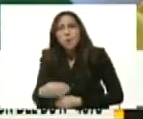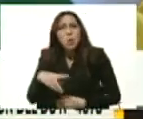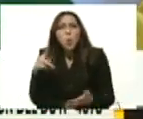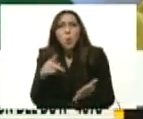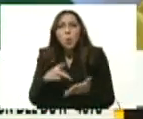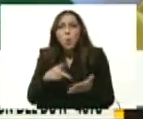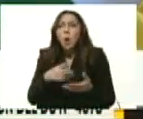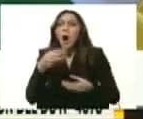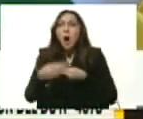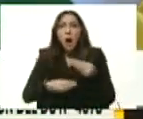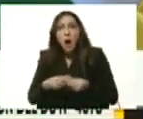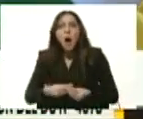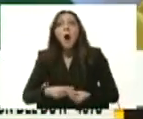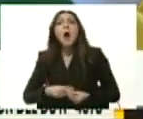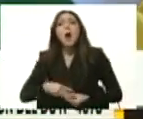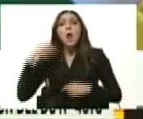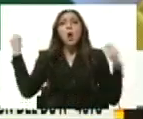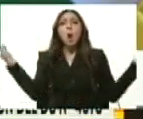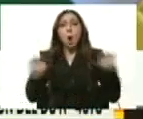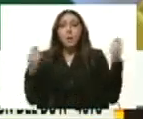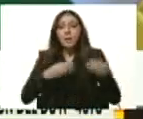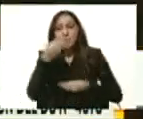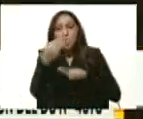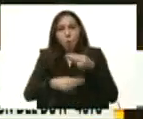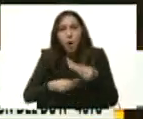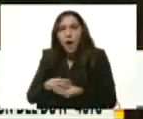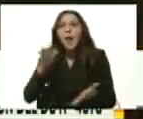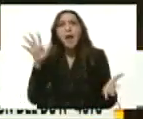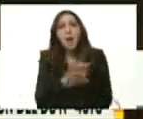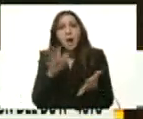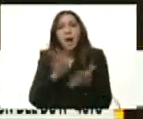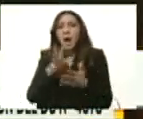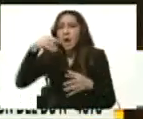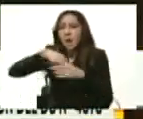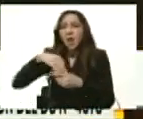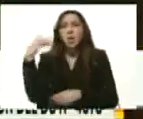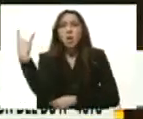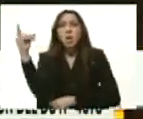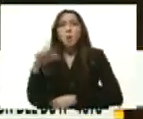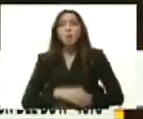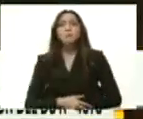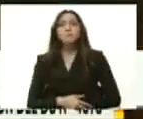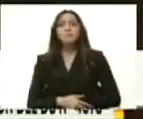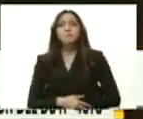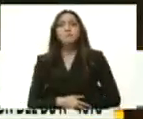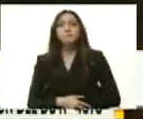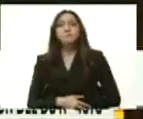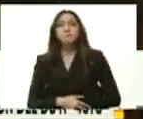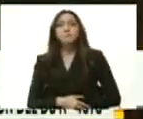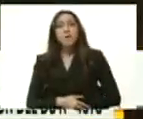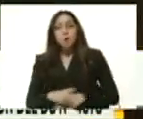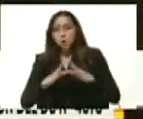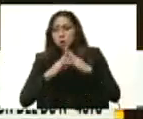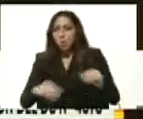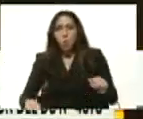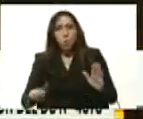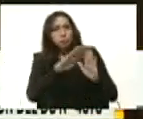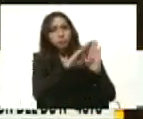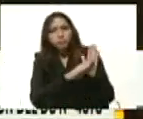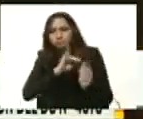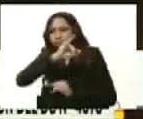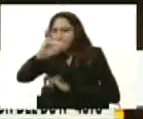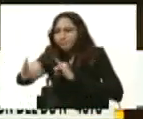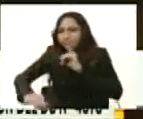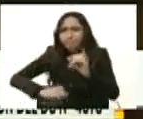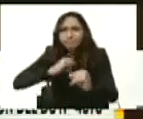de los operativos para el restablecimiento y estabilidad del orden interno, desconociendo los estándares internacionales